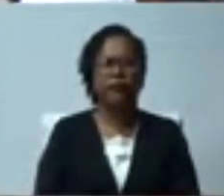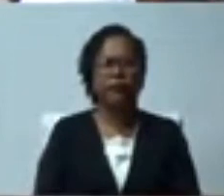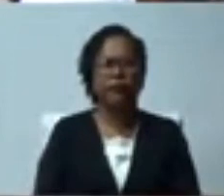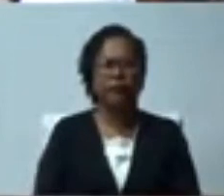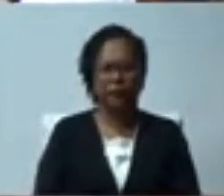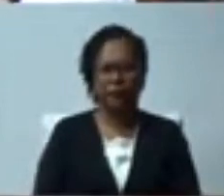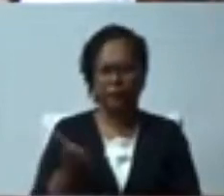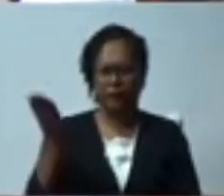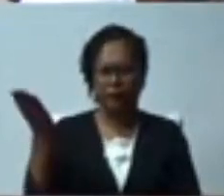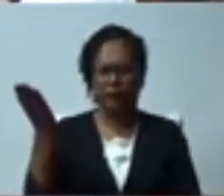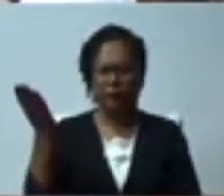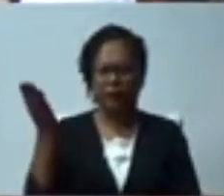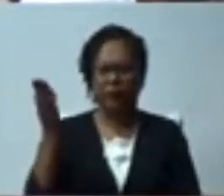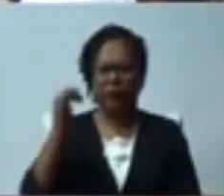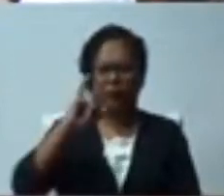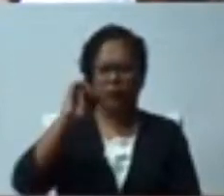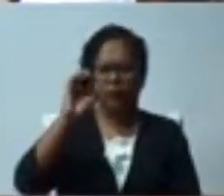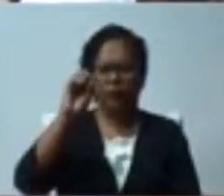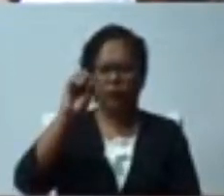colega José Horacio,